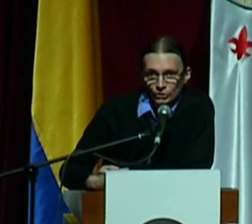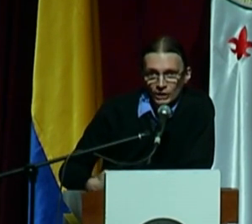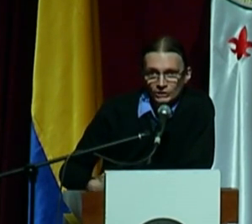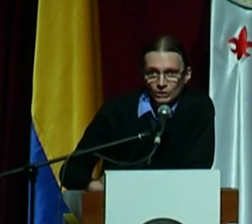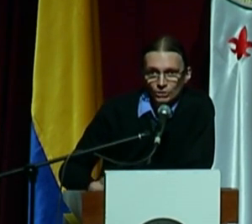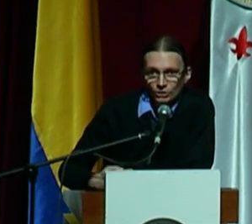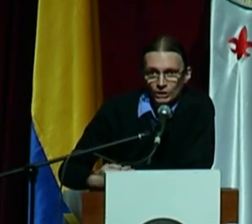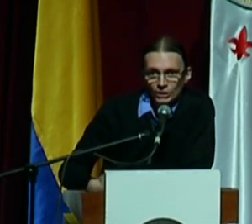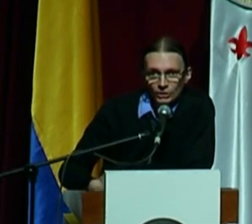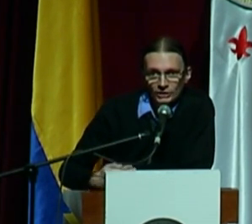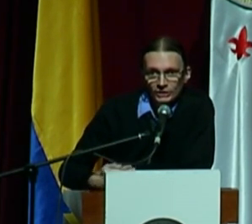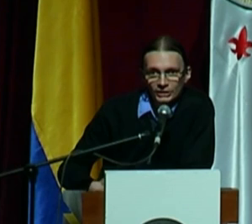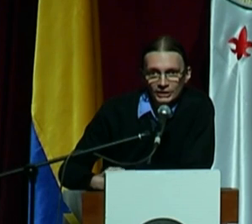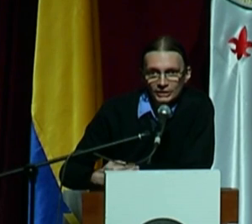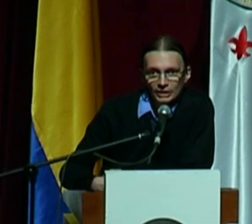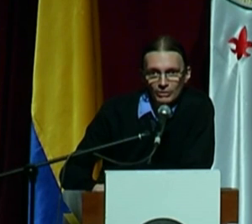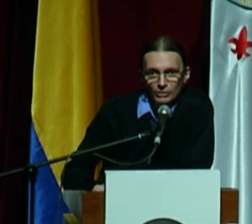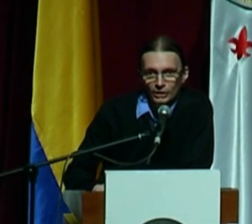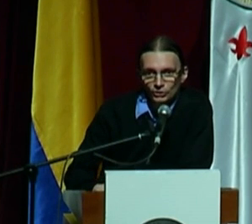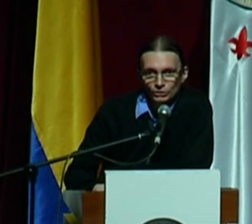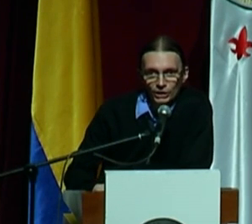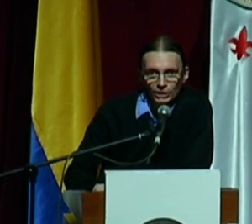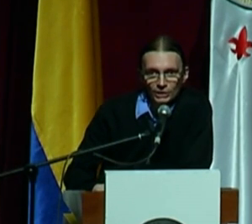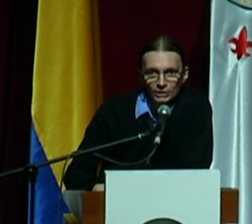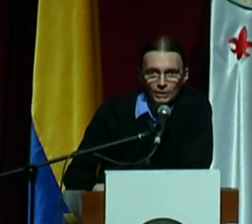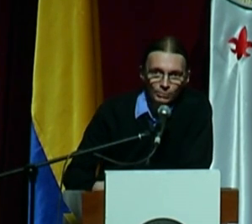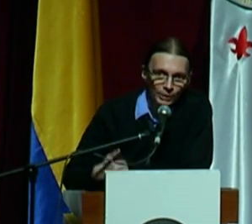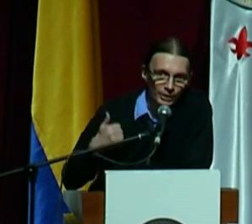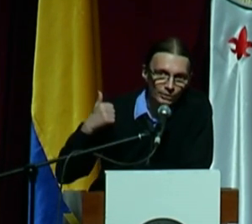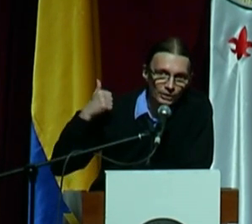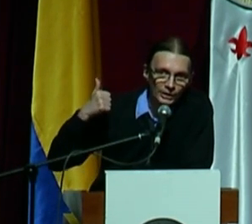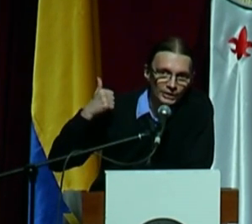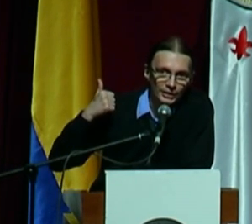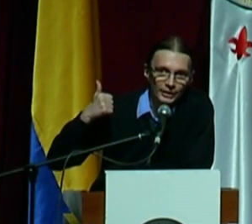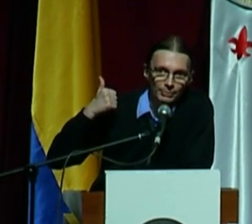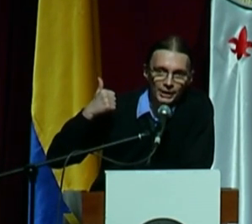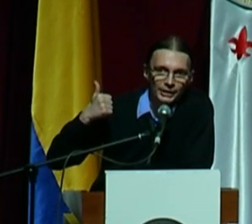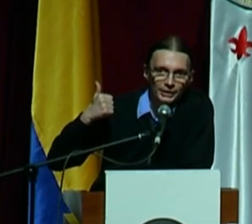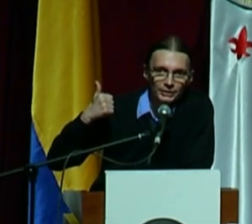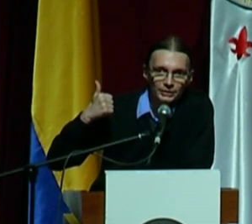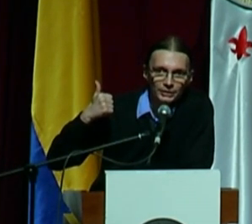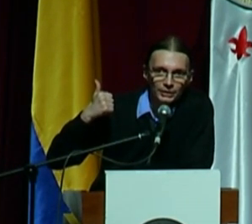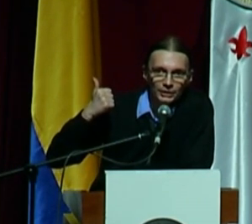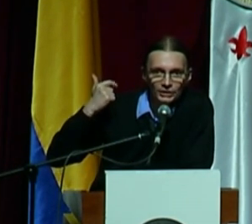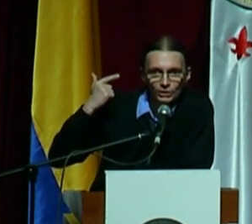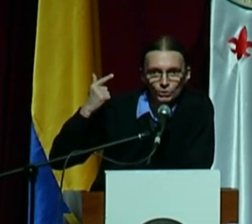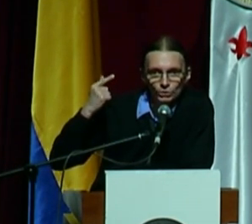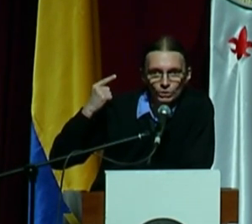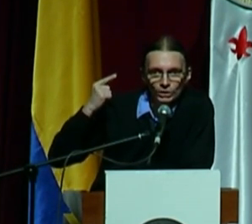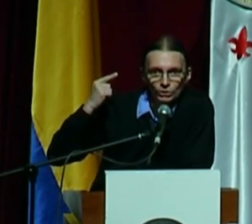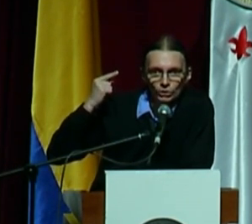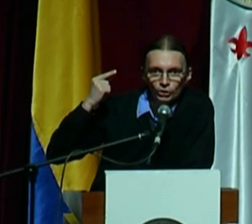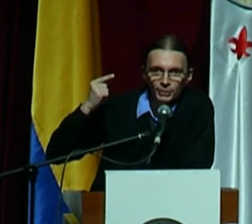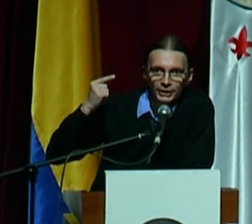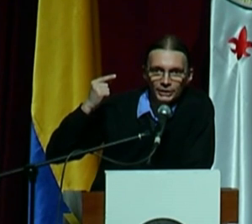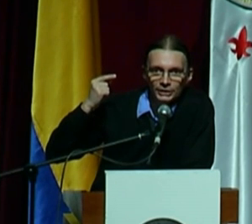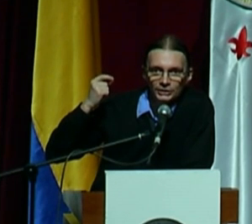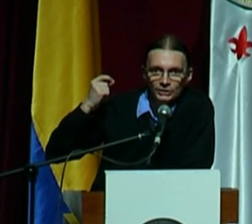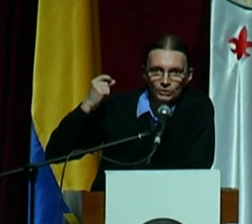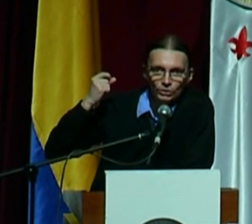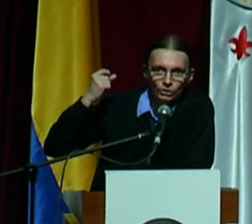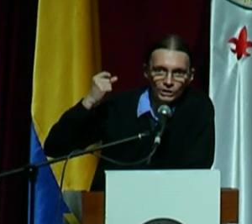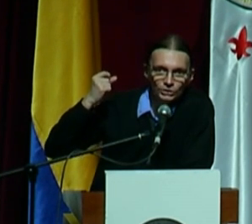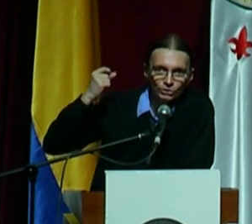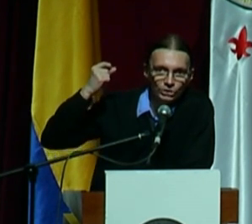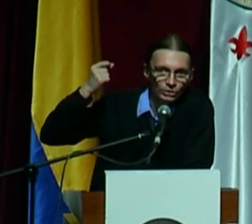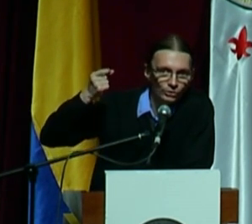los escolásticos, siguiendo las enseñanzas de la Biblia, sostenían primero que la Tierra era plana y segundo que todos los planetas